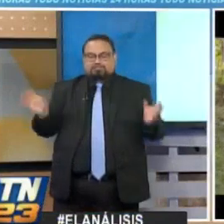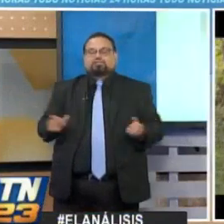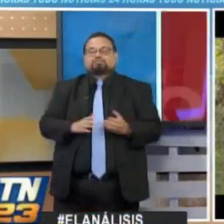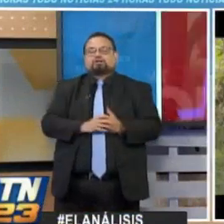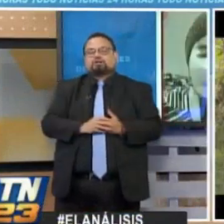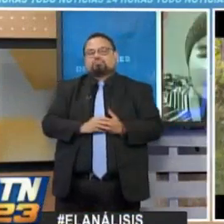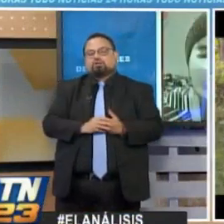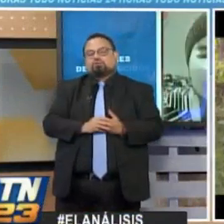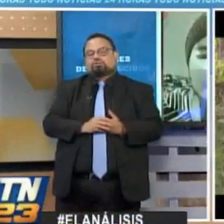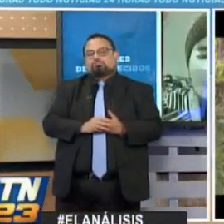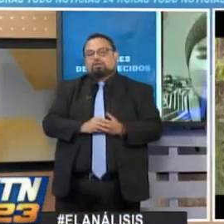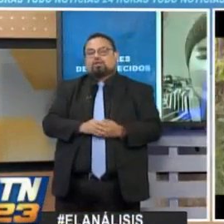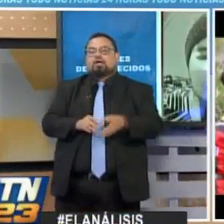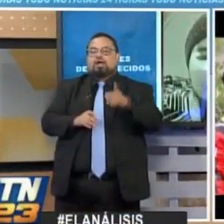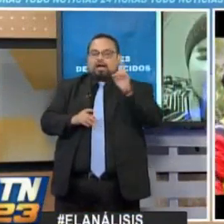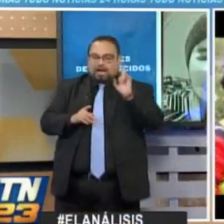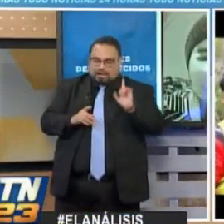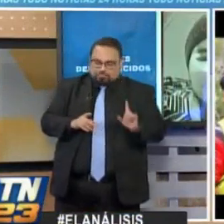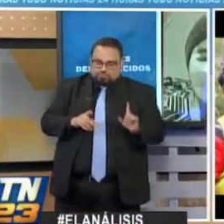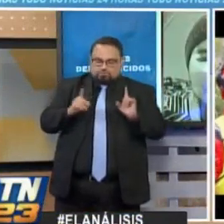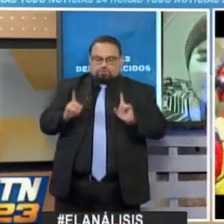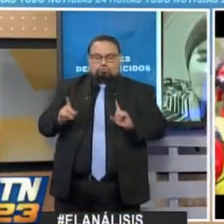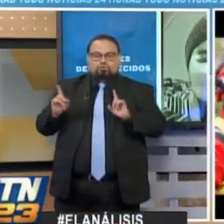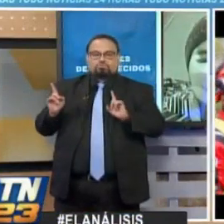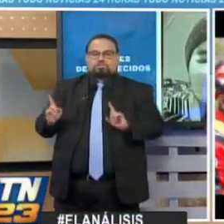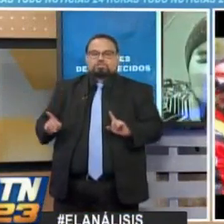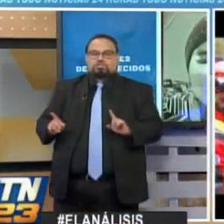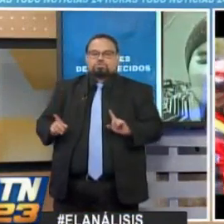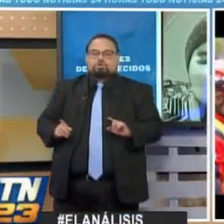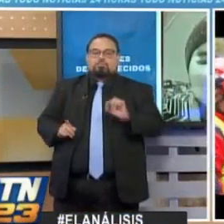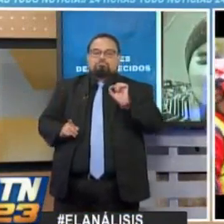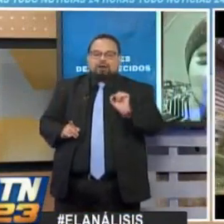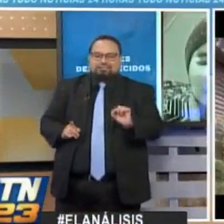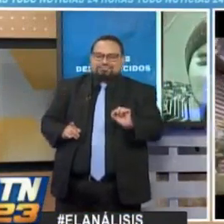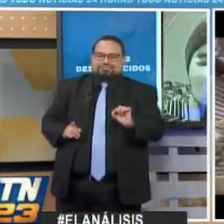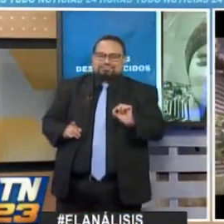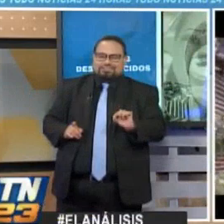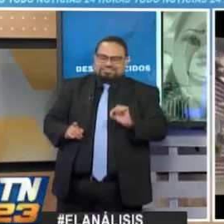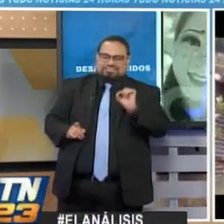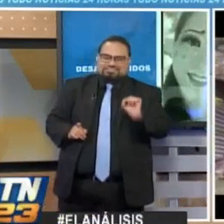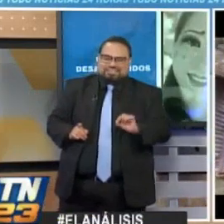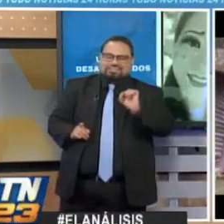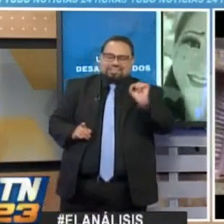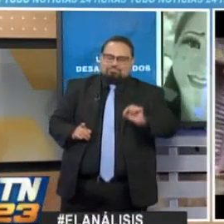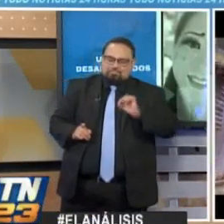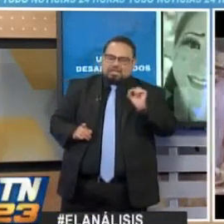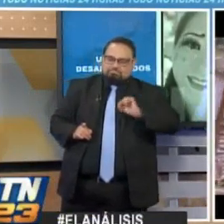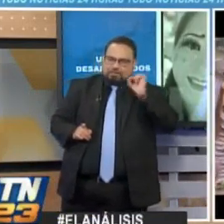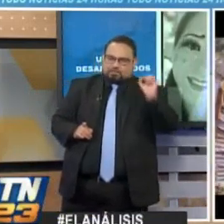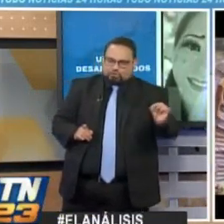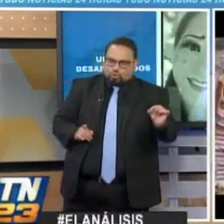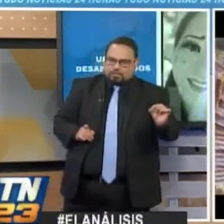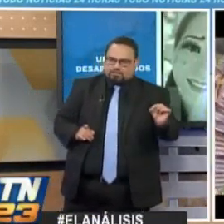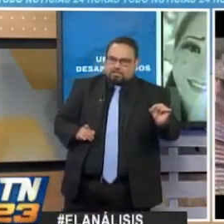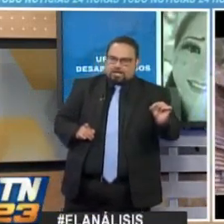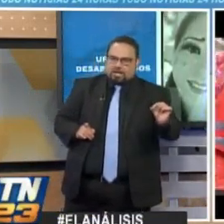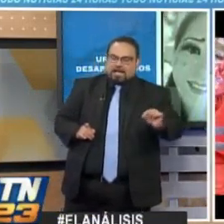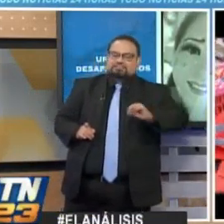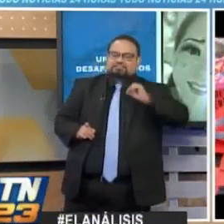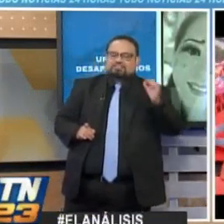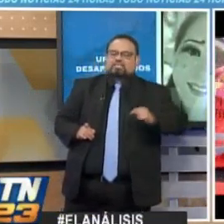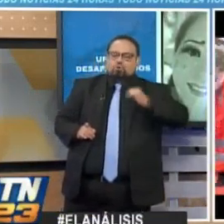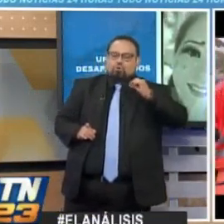lleva la estadística criminal de Guatemala, al menos en los últimos 10 años. Más de 60 mil personas